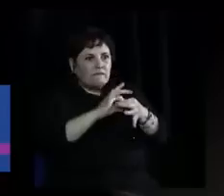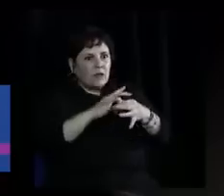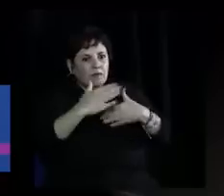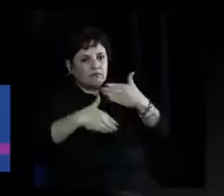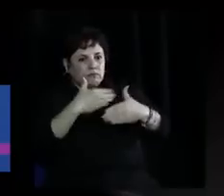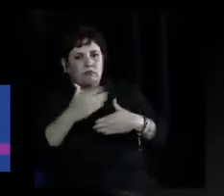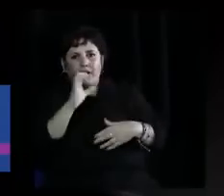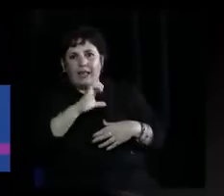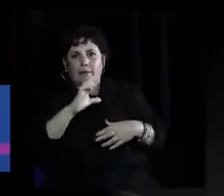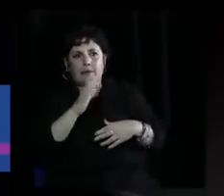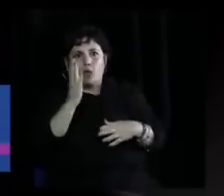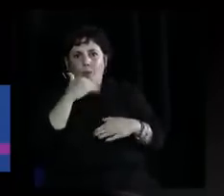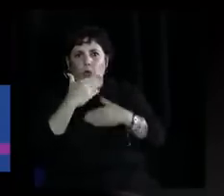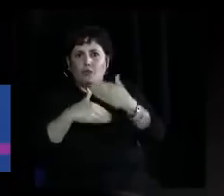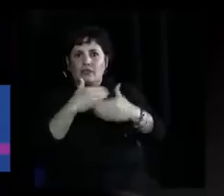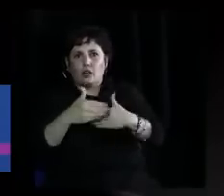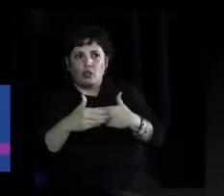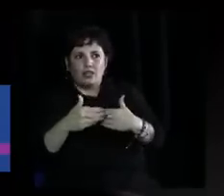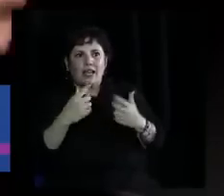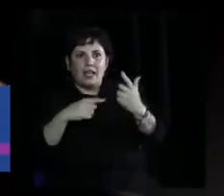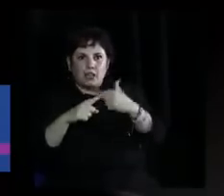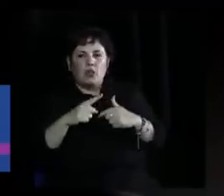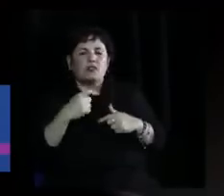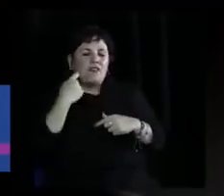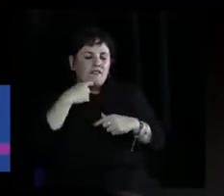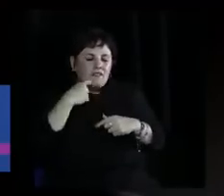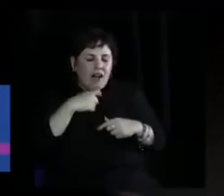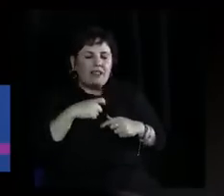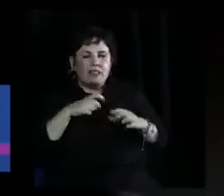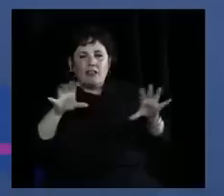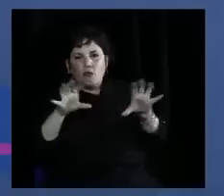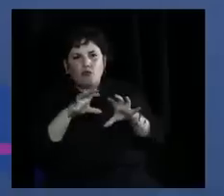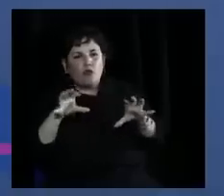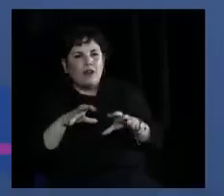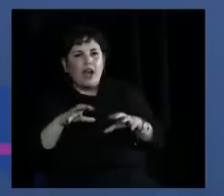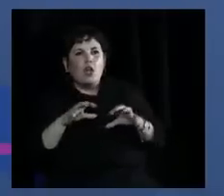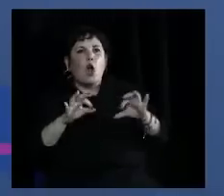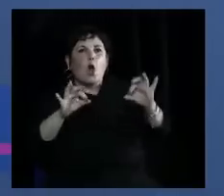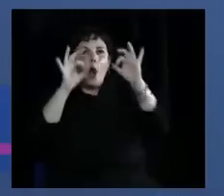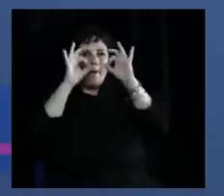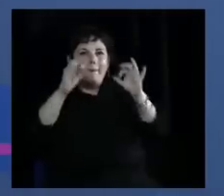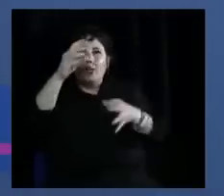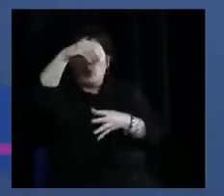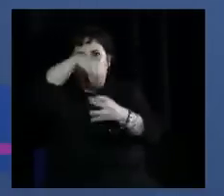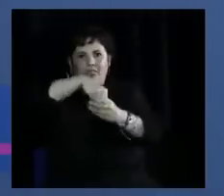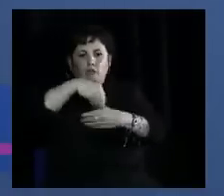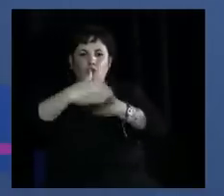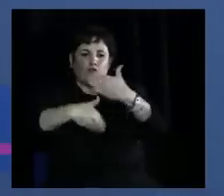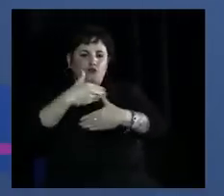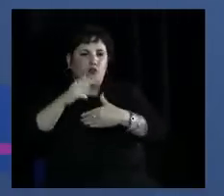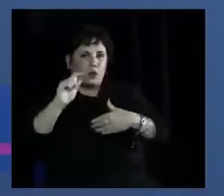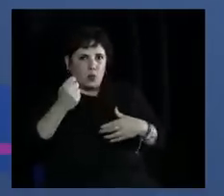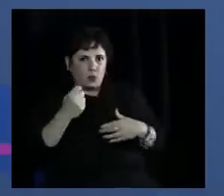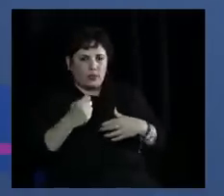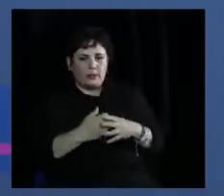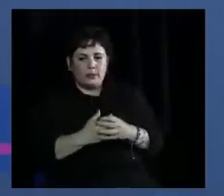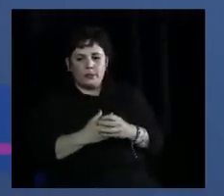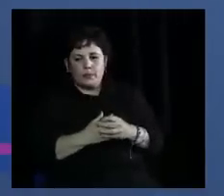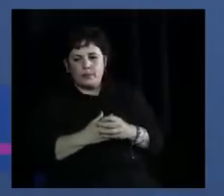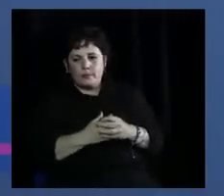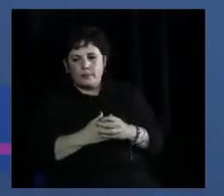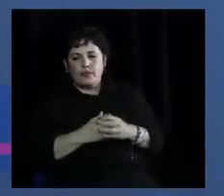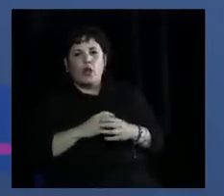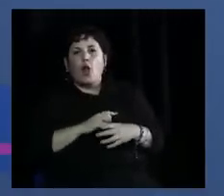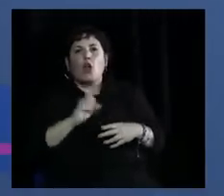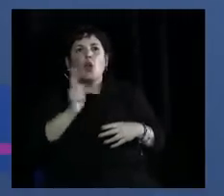empresa no lo podés desarrollar. Entonces, falta personal en todo el ciclo de funcionamiento del ente autónomo UTE. Y esto no es